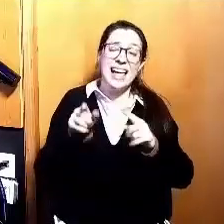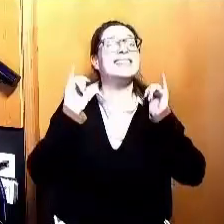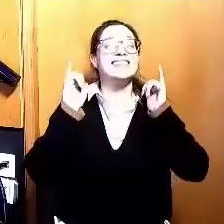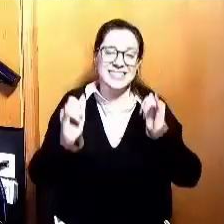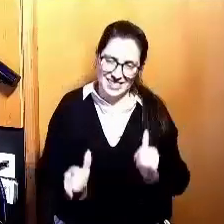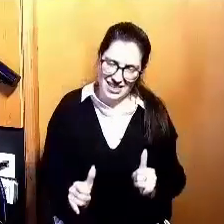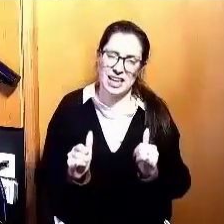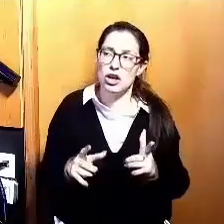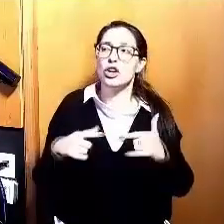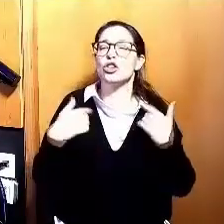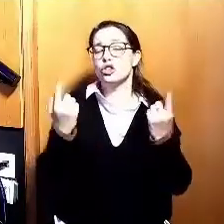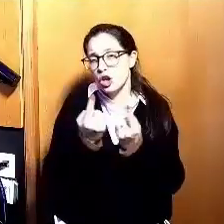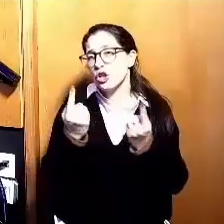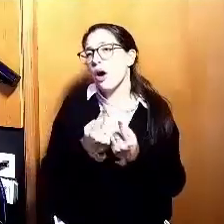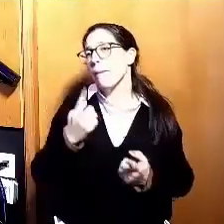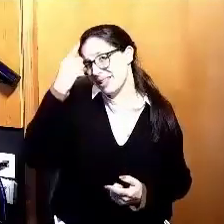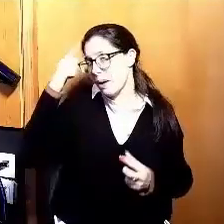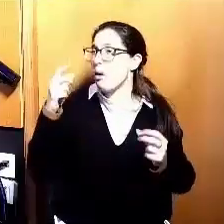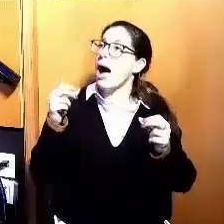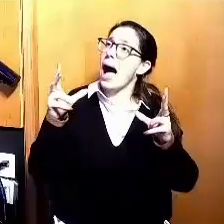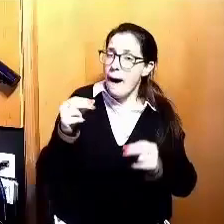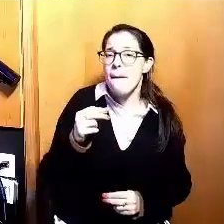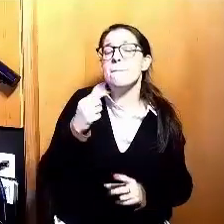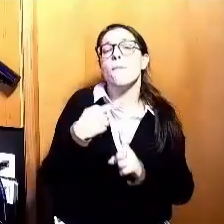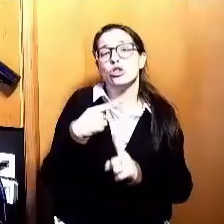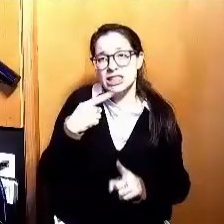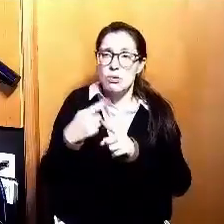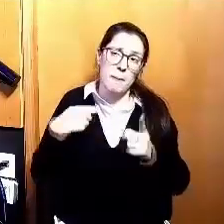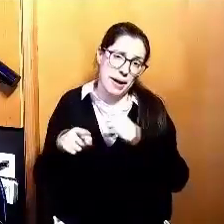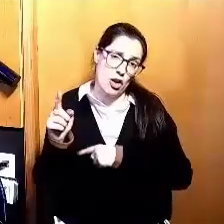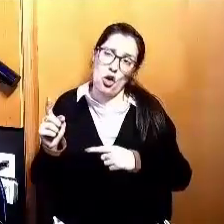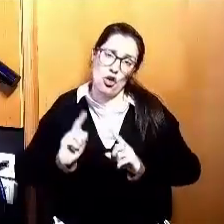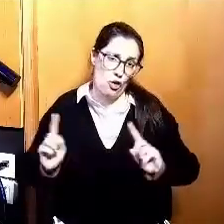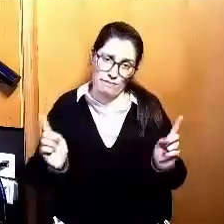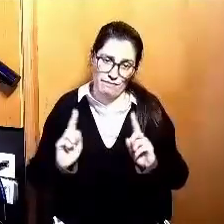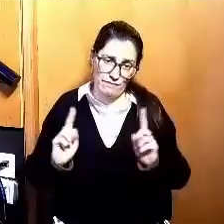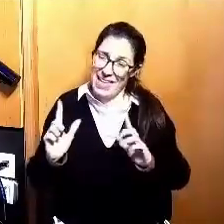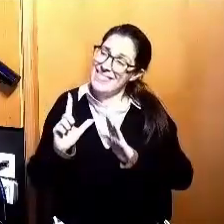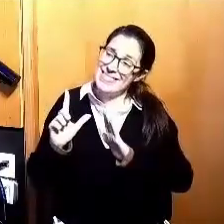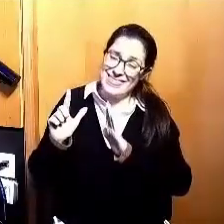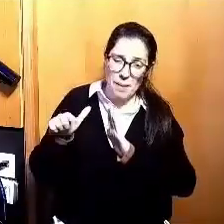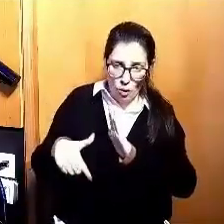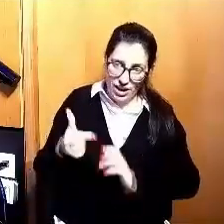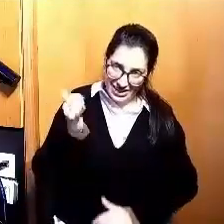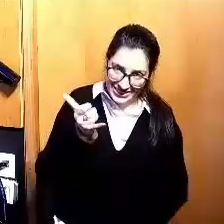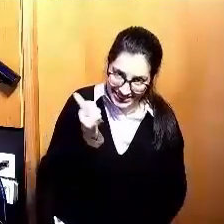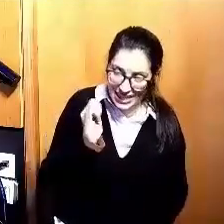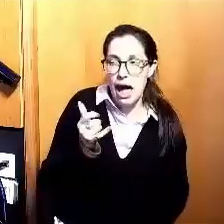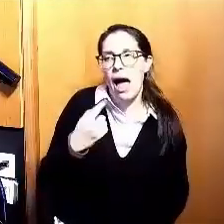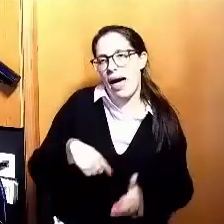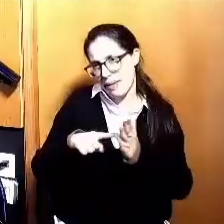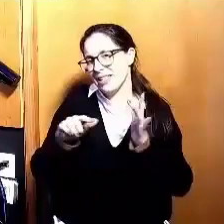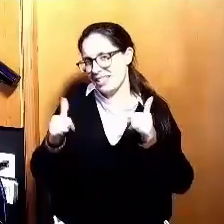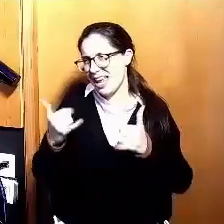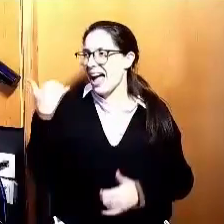en extremo positivos, pensando que ese cambio cultural quizás pasaba más rápido de lo que efectivamente iba a pasar. Más allá de, obviamente, todas las trabas técnicas que